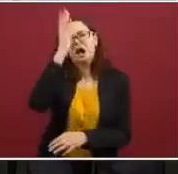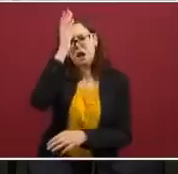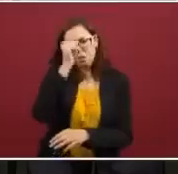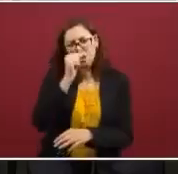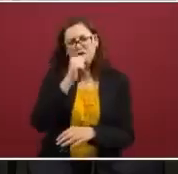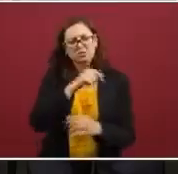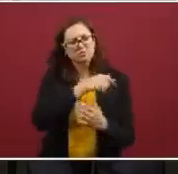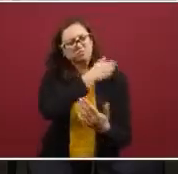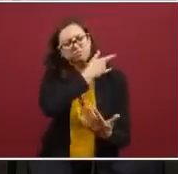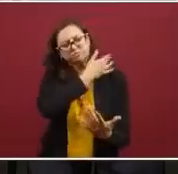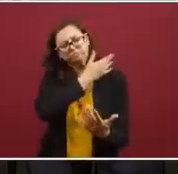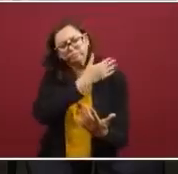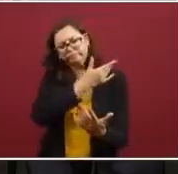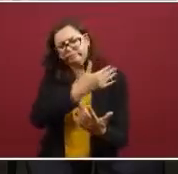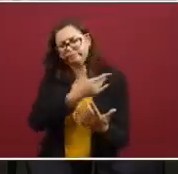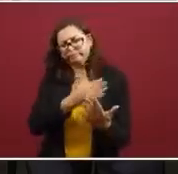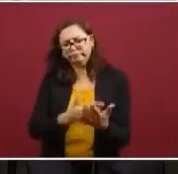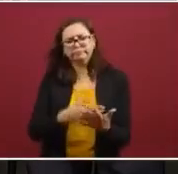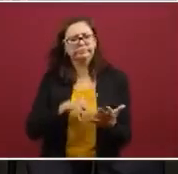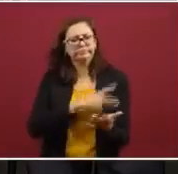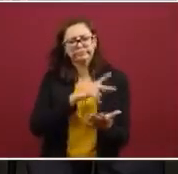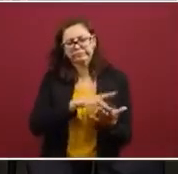ahora